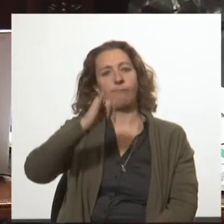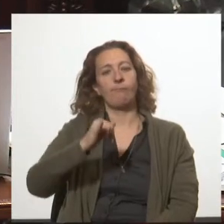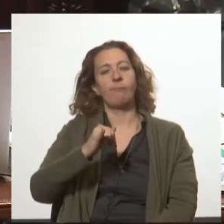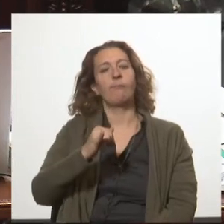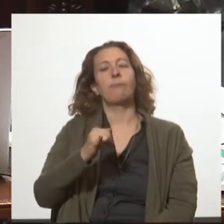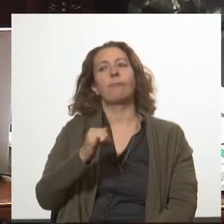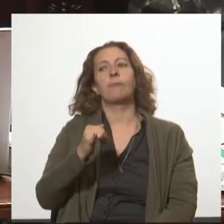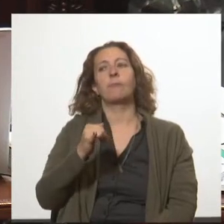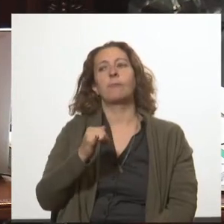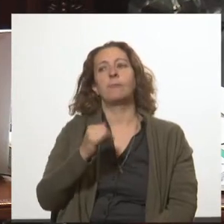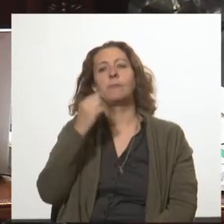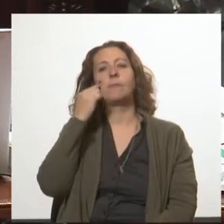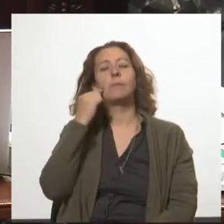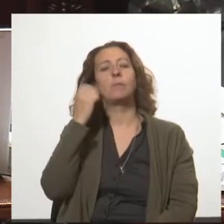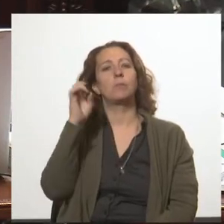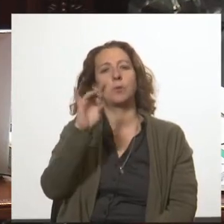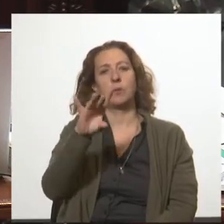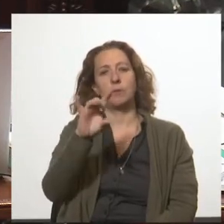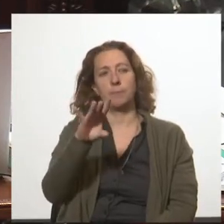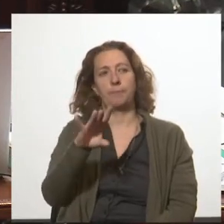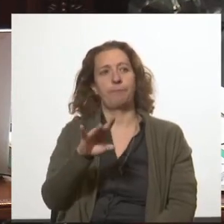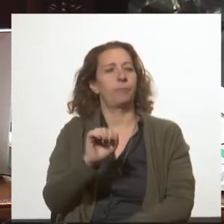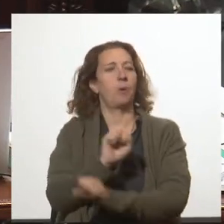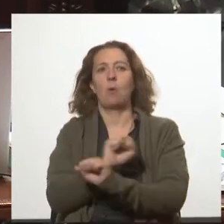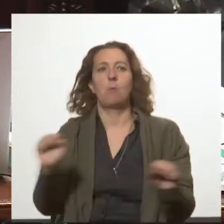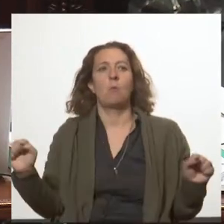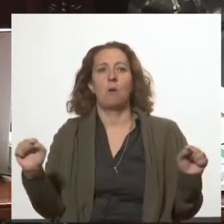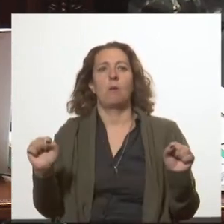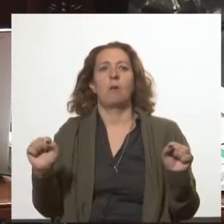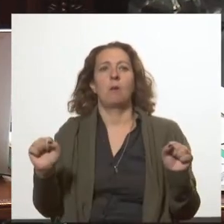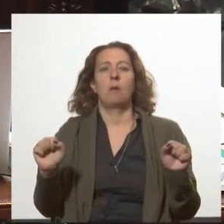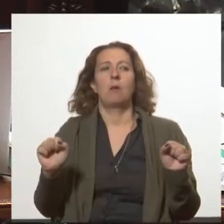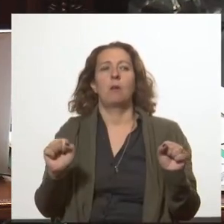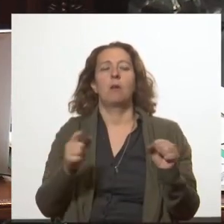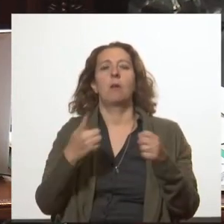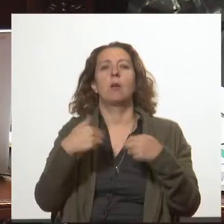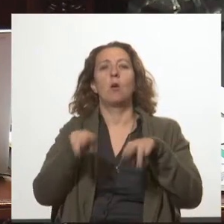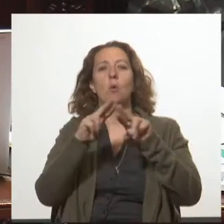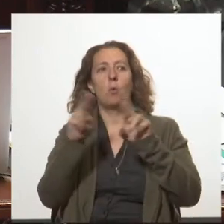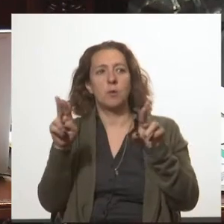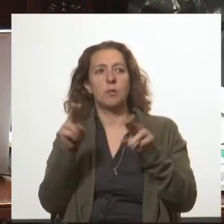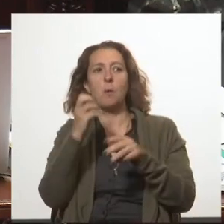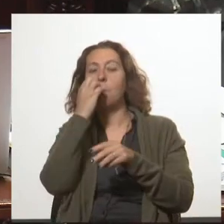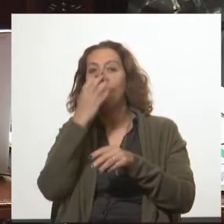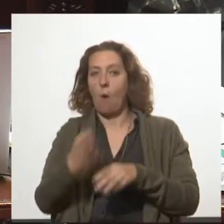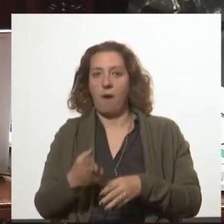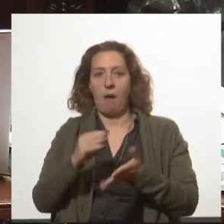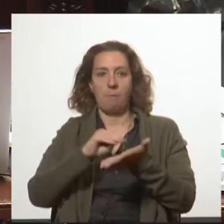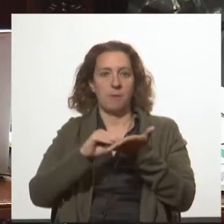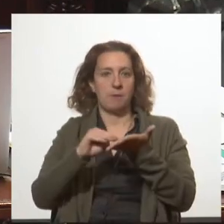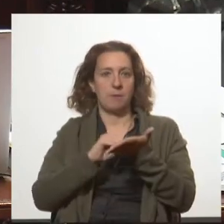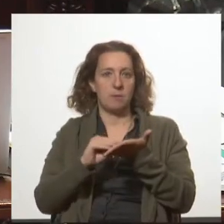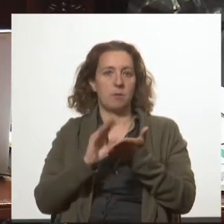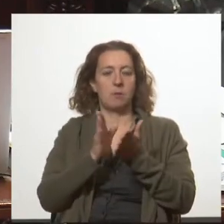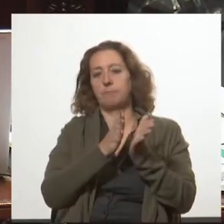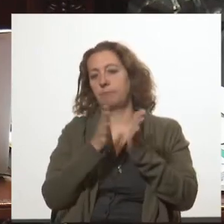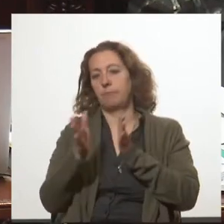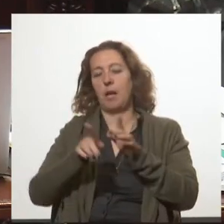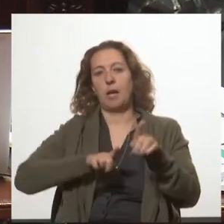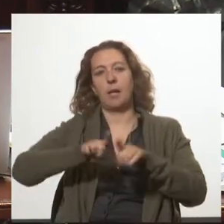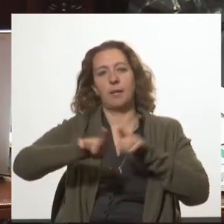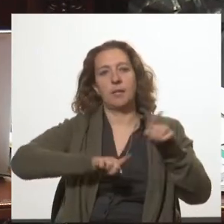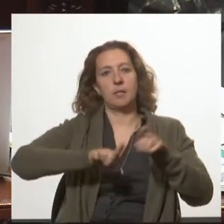importantes el número 15 que no puede sino concluirse en que la buena administración tanto en la gestión financiera